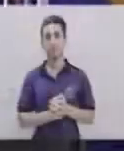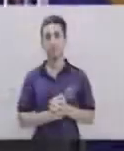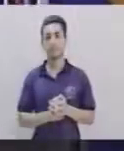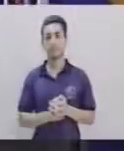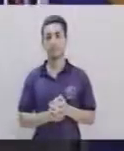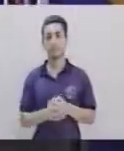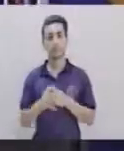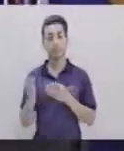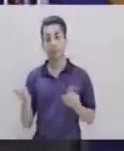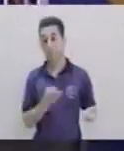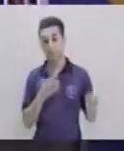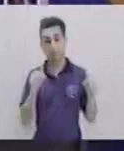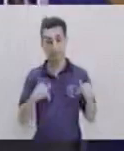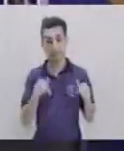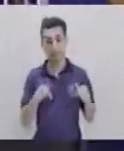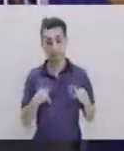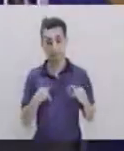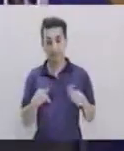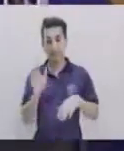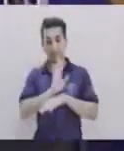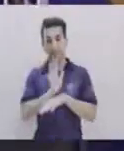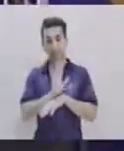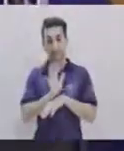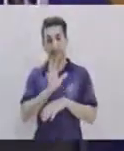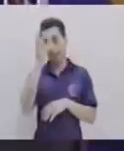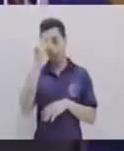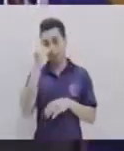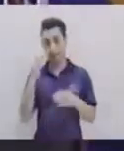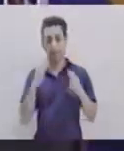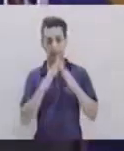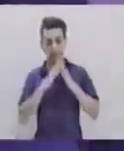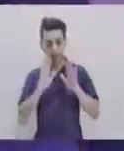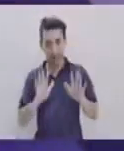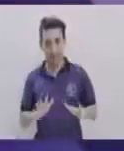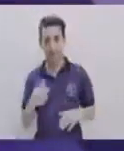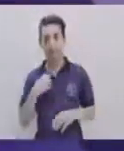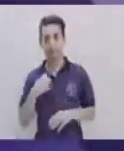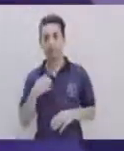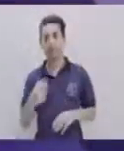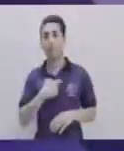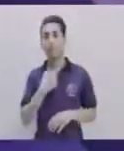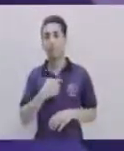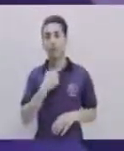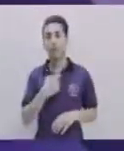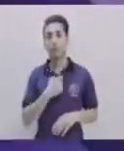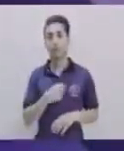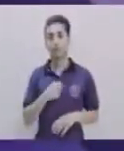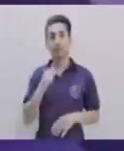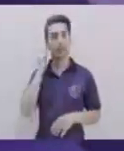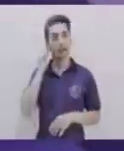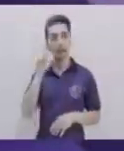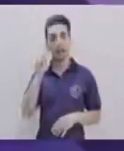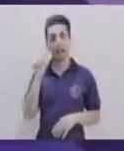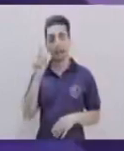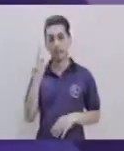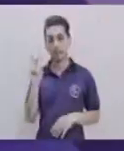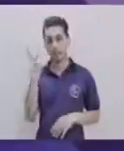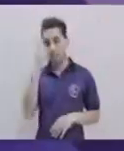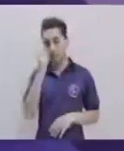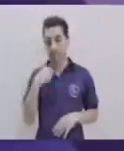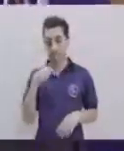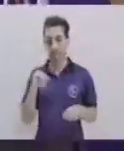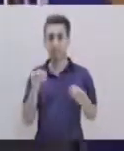Bienvenidos a nuestro programa educativo Aprendo en Casa. Soy Wendy Navisca y en esta oportunidad desarrollaré el tema